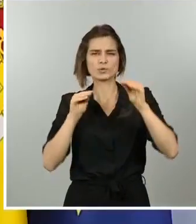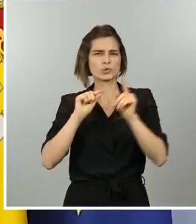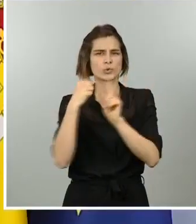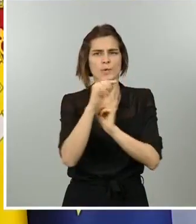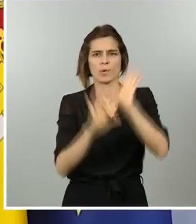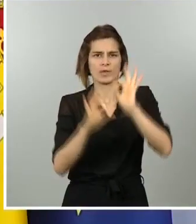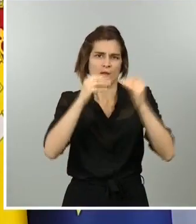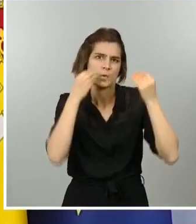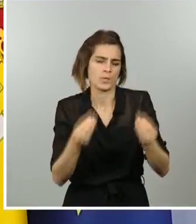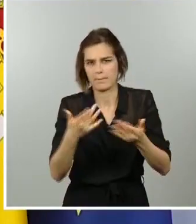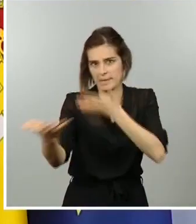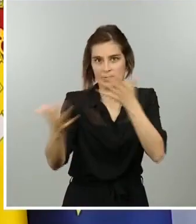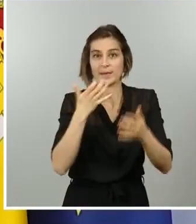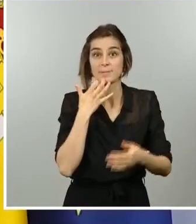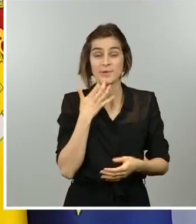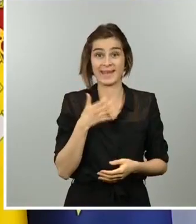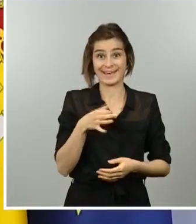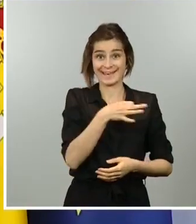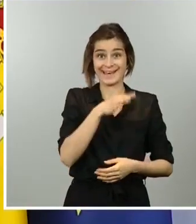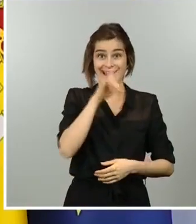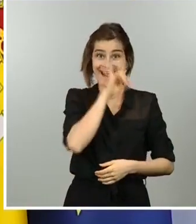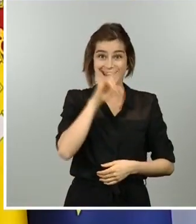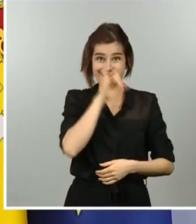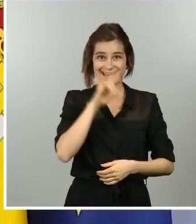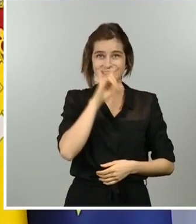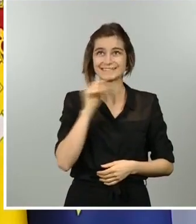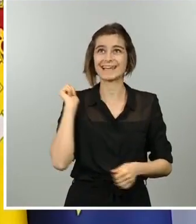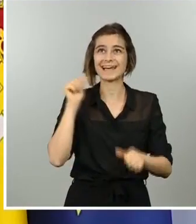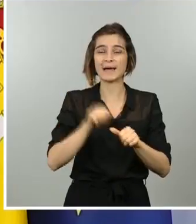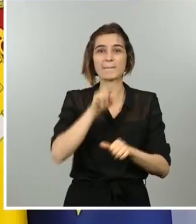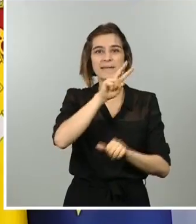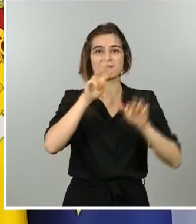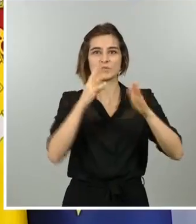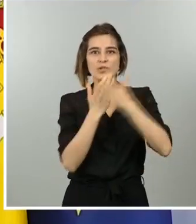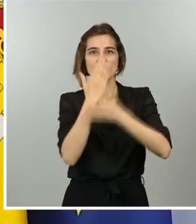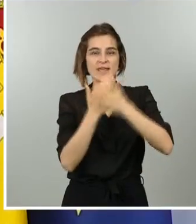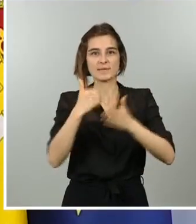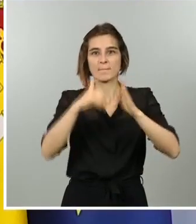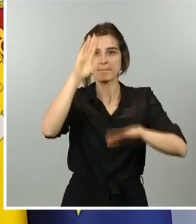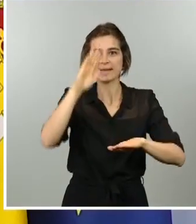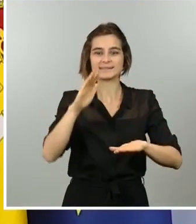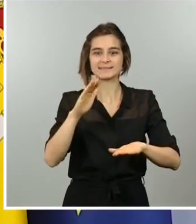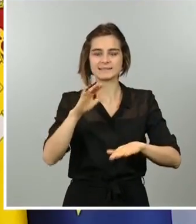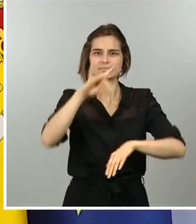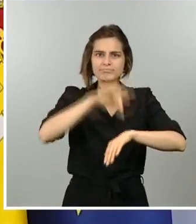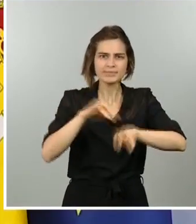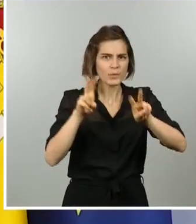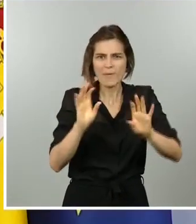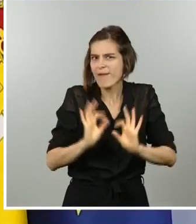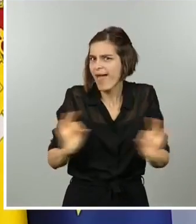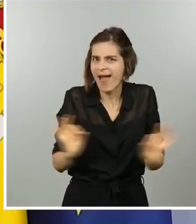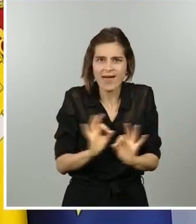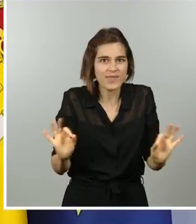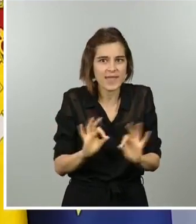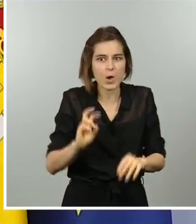las 3 Islas Canarias desde hace más de 28 días no hay ningún caso confirmado, ningún caso también proveniente de estas islas ha requerido